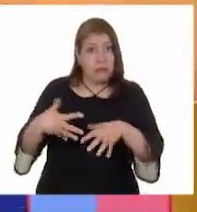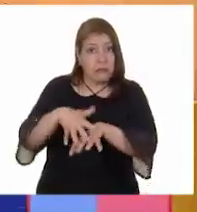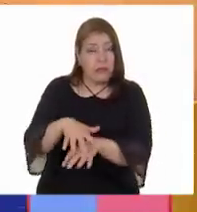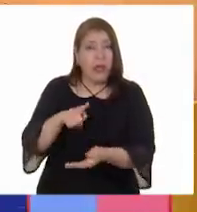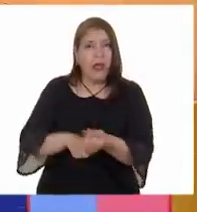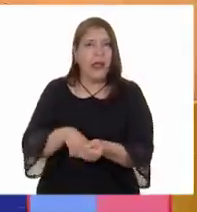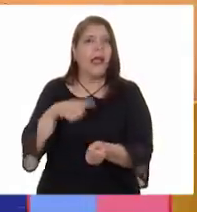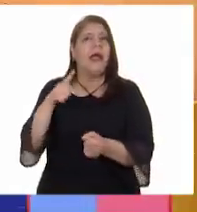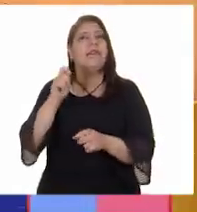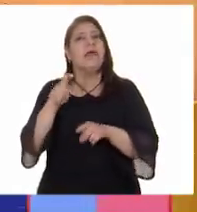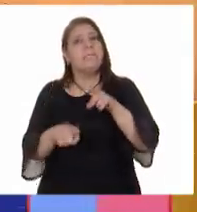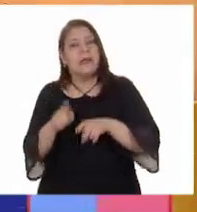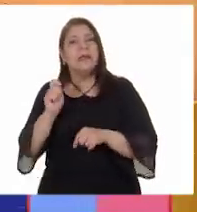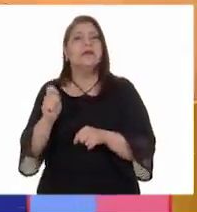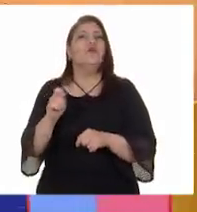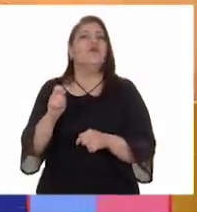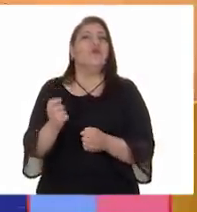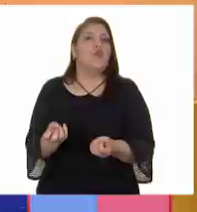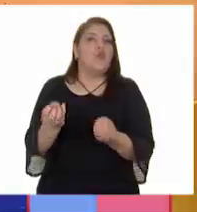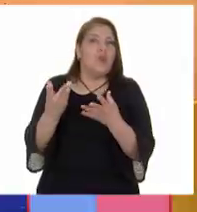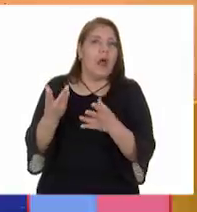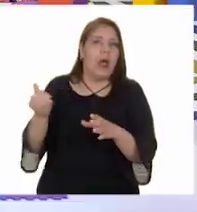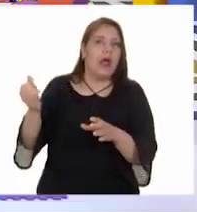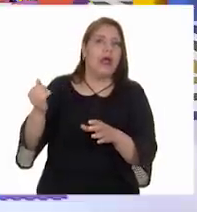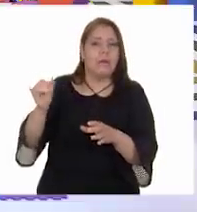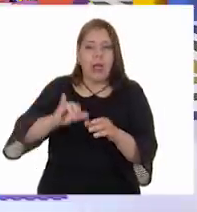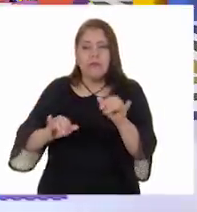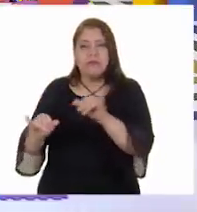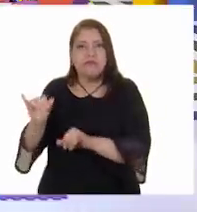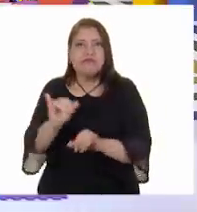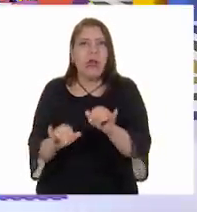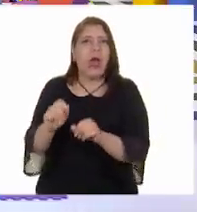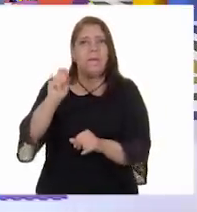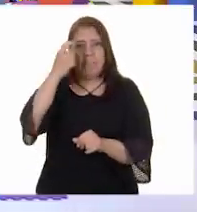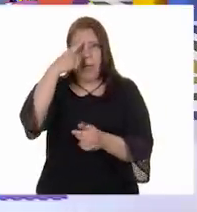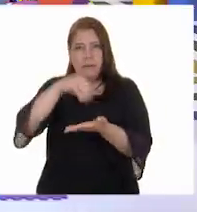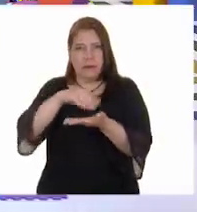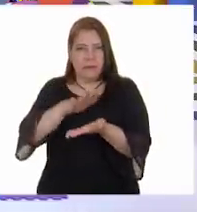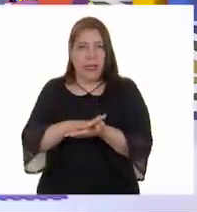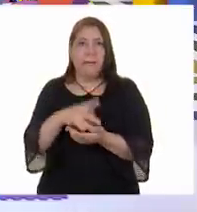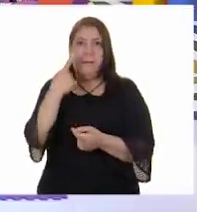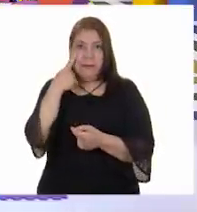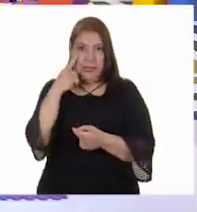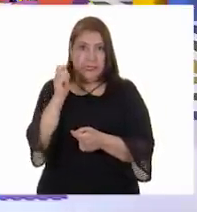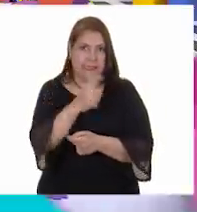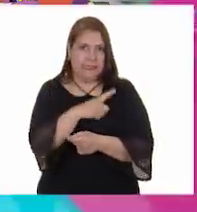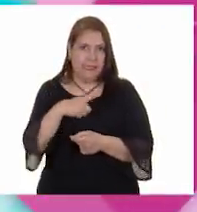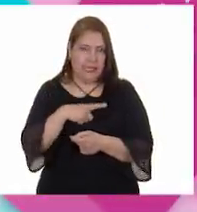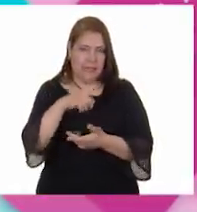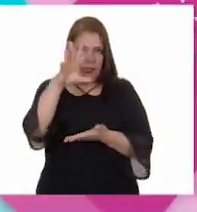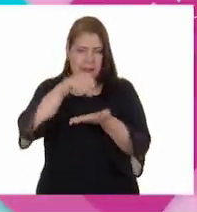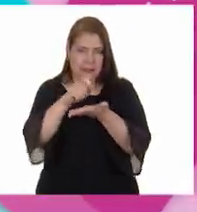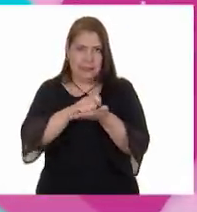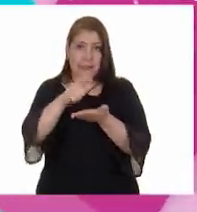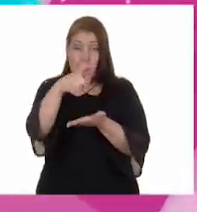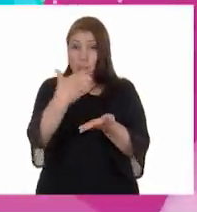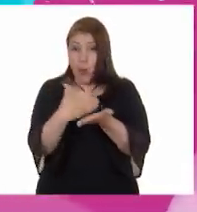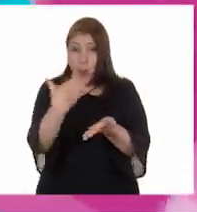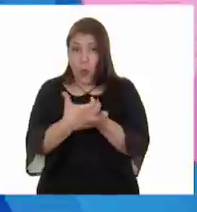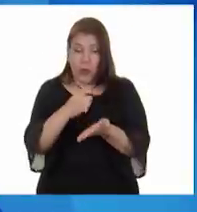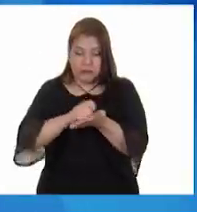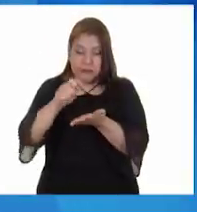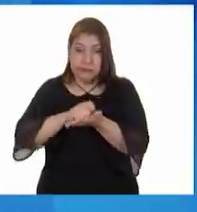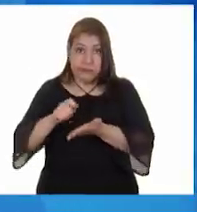va a ser la textura que tiene. Por eso vamos a registrarlo. Muy bien. Tenemos en nuestro cuaderno, vamos a hacer las siguientes